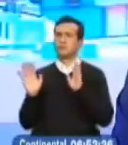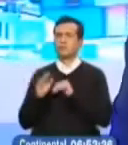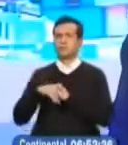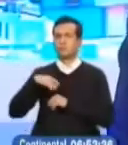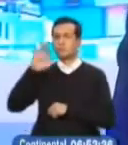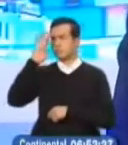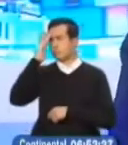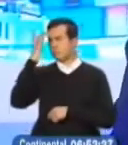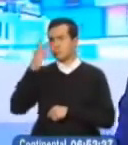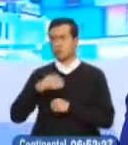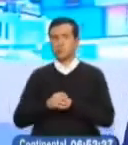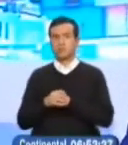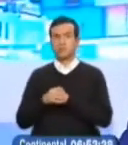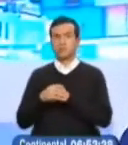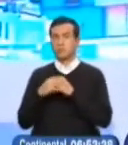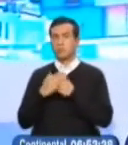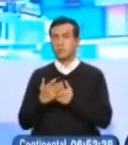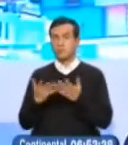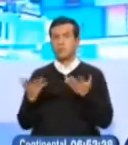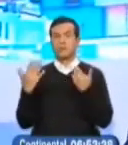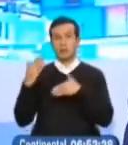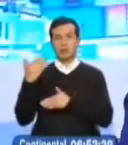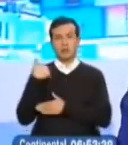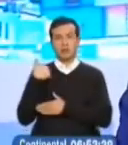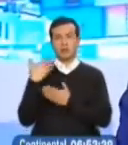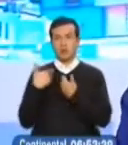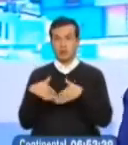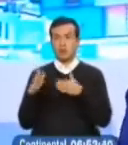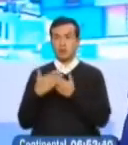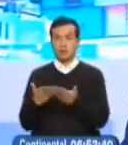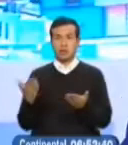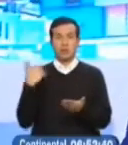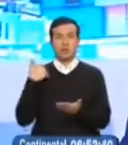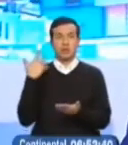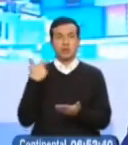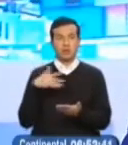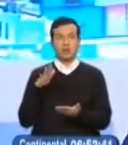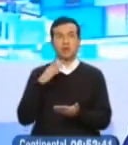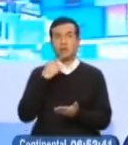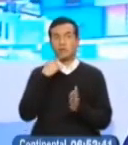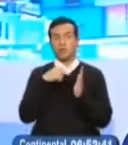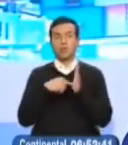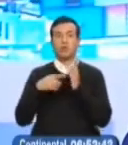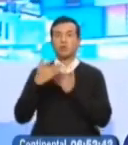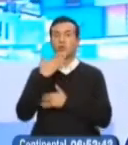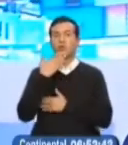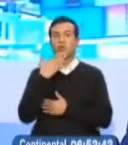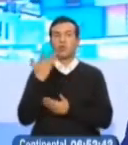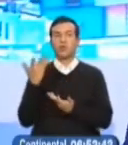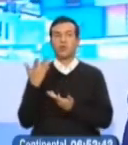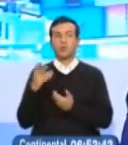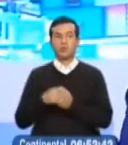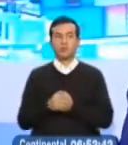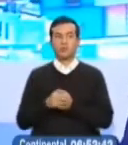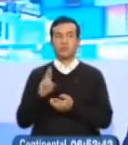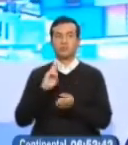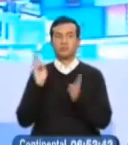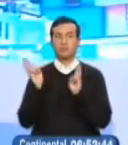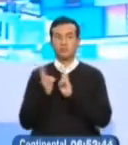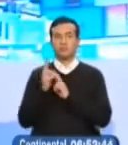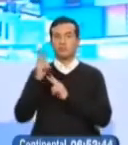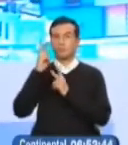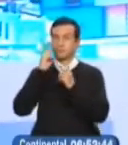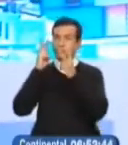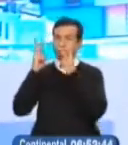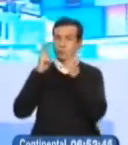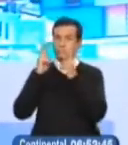porque dentro de la estructura teníamos que implementar. Nosotros tratamos de combinar en esta reforma